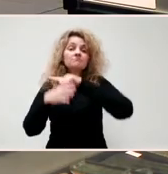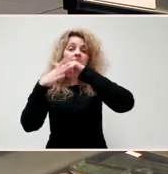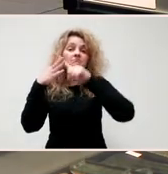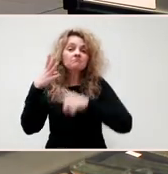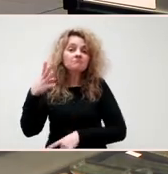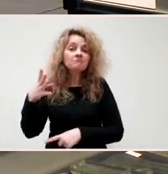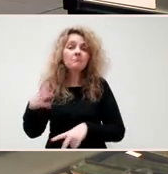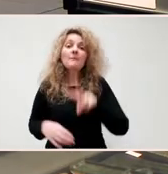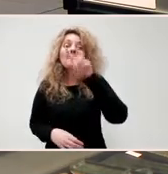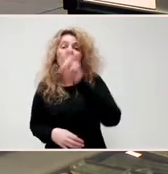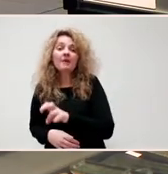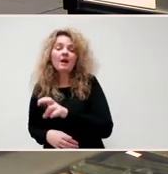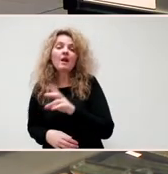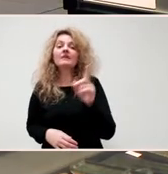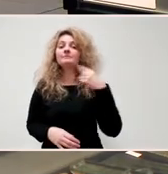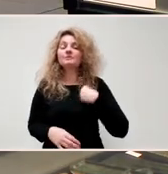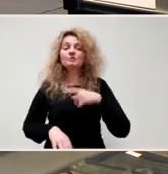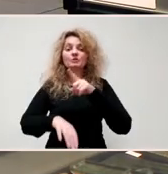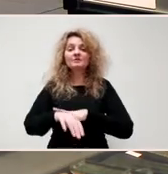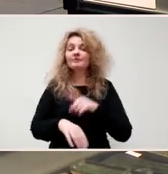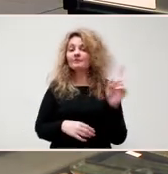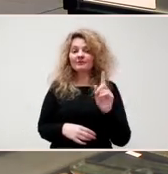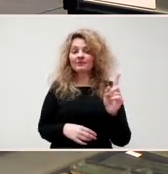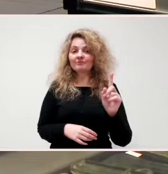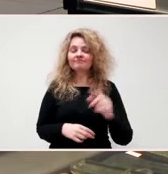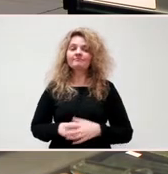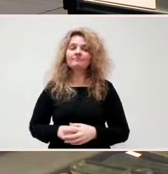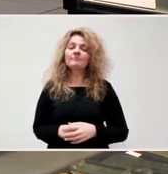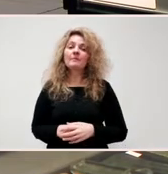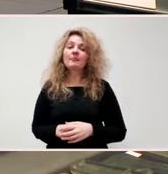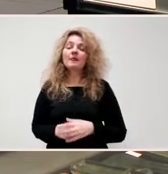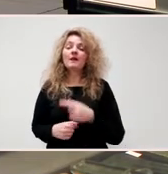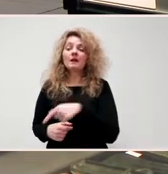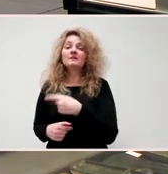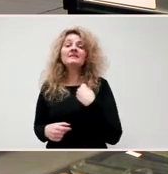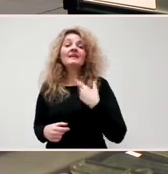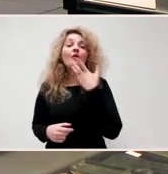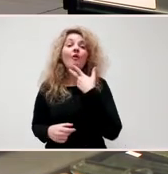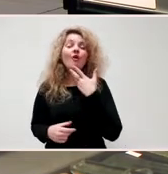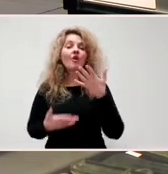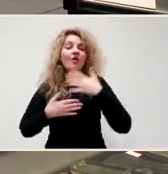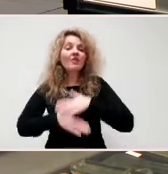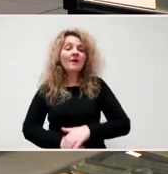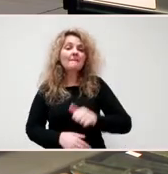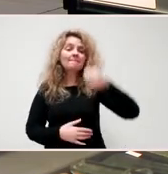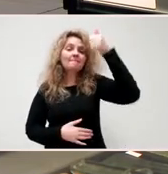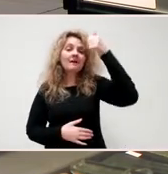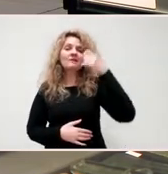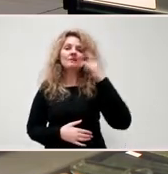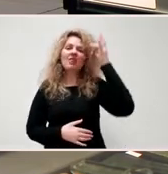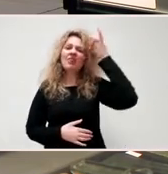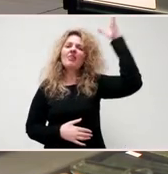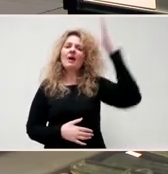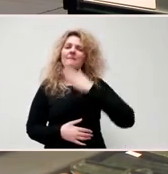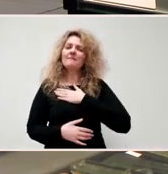Todas estas hipótesis, bueno, son válidas e non o son á mesma vez, o que fai que, bueno, se queredes coñecer máis desto